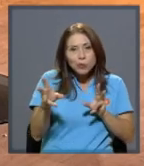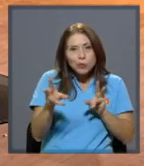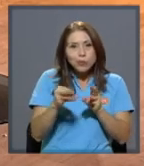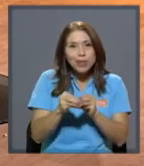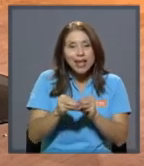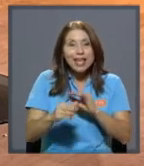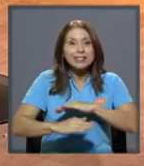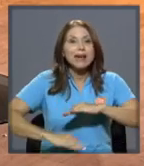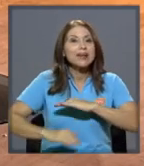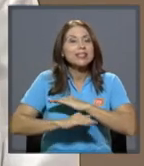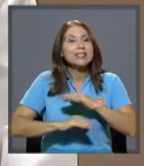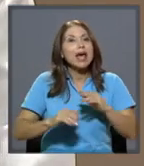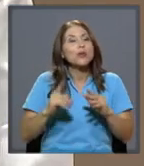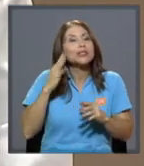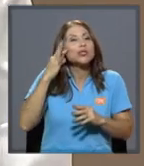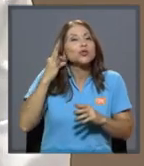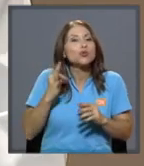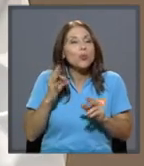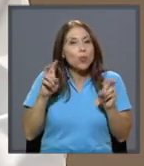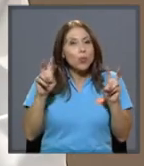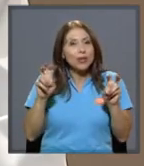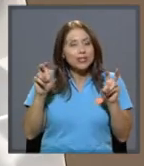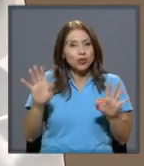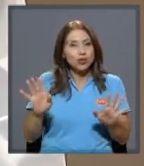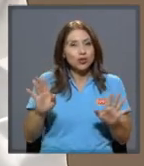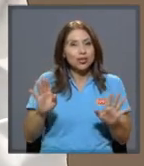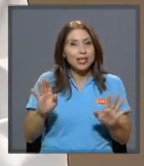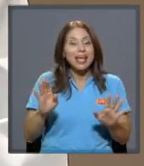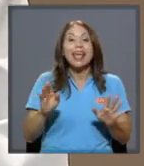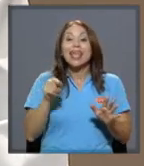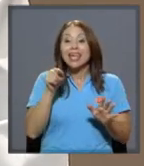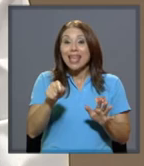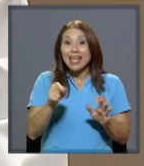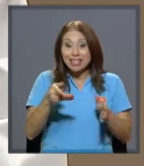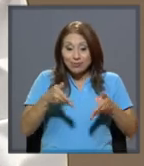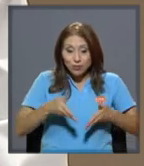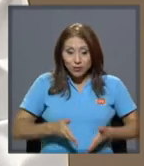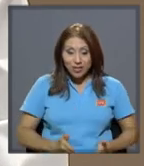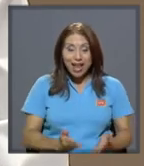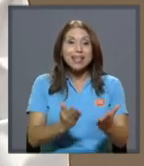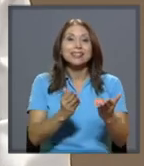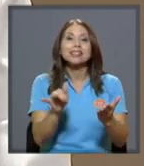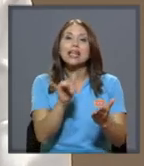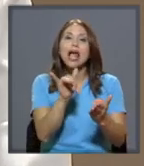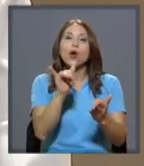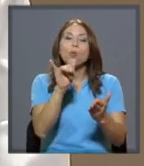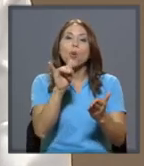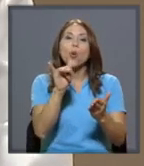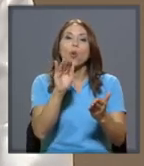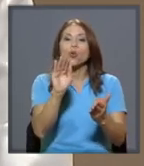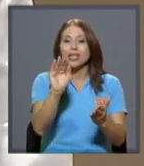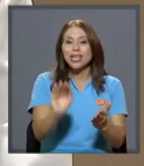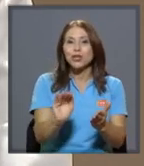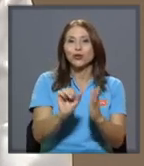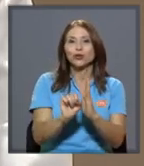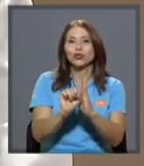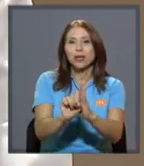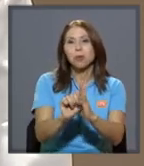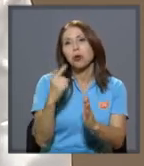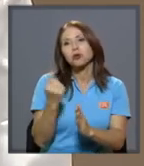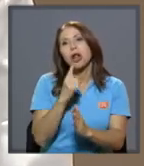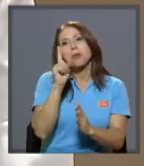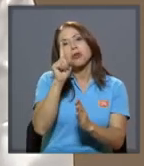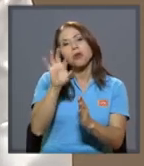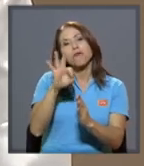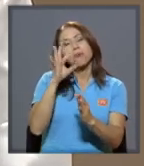convertiría en un niño o en una niña símbolo, ¿verdad? Es nada más un referente. La Caja Costarricense del Seguro